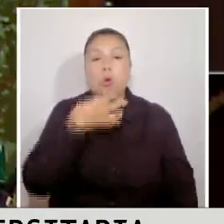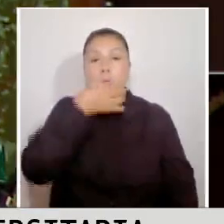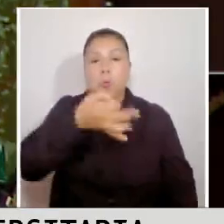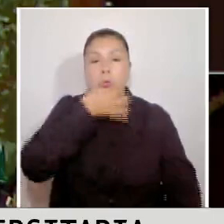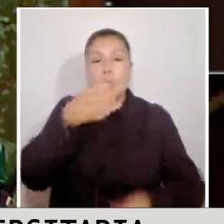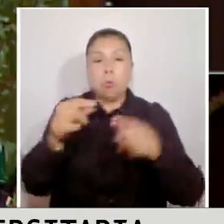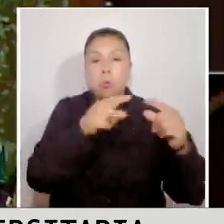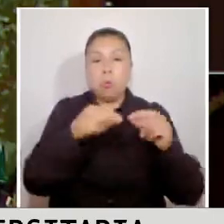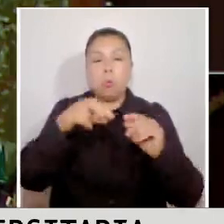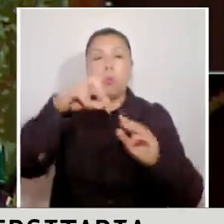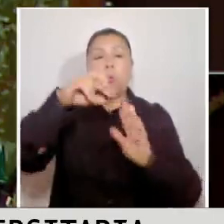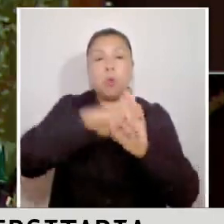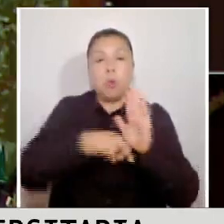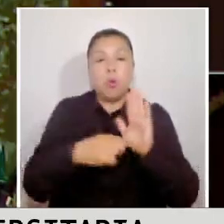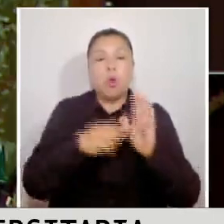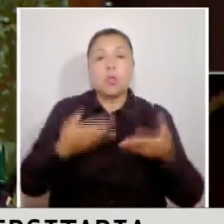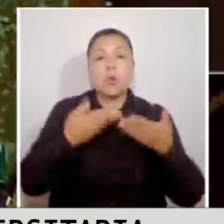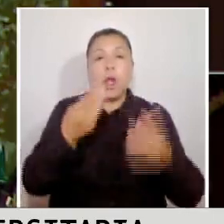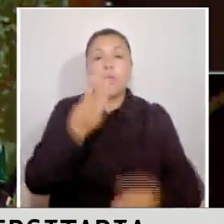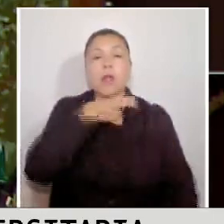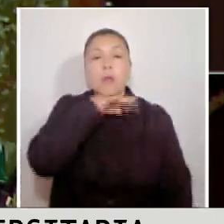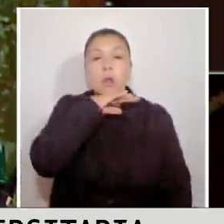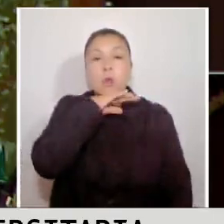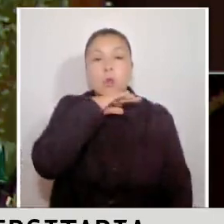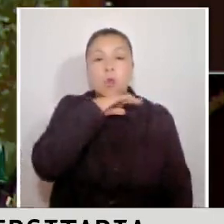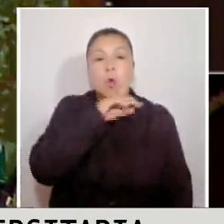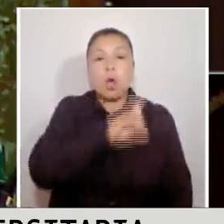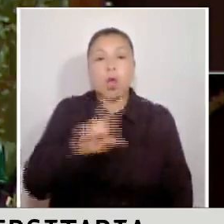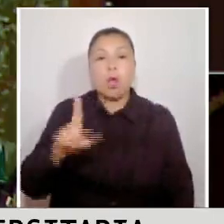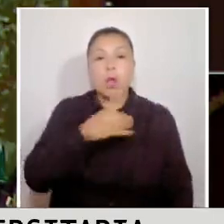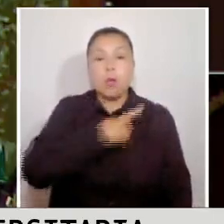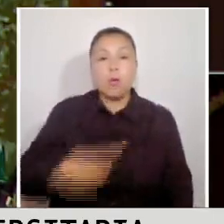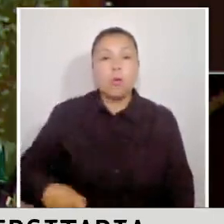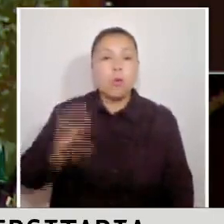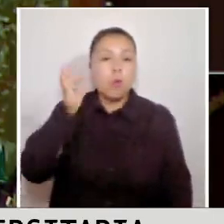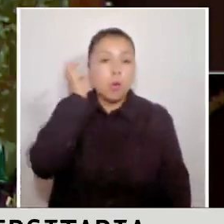este proyecto se otorgarán 3 minutos a cada diputada